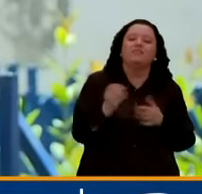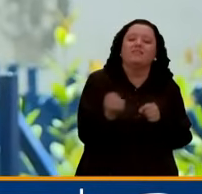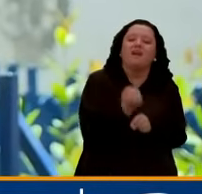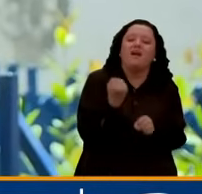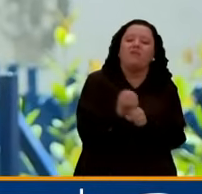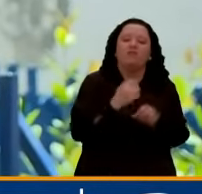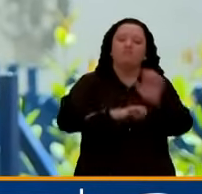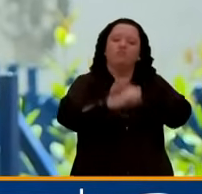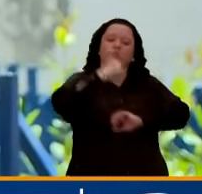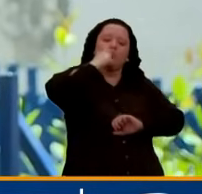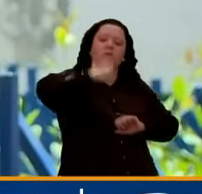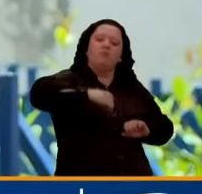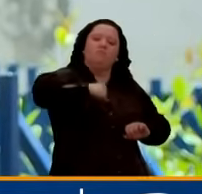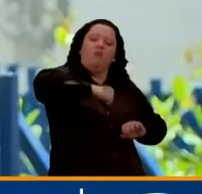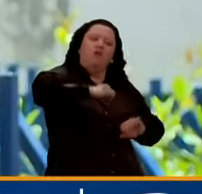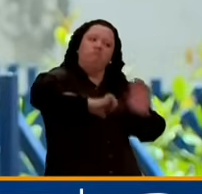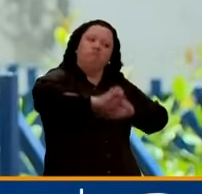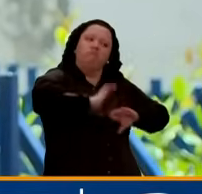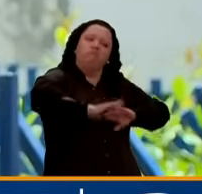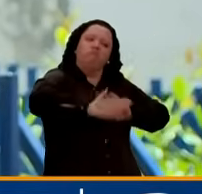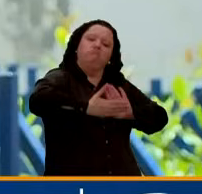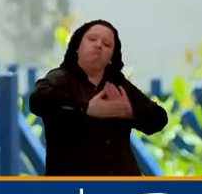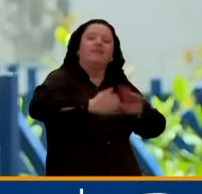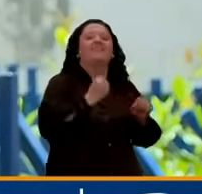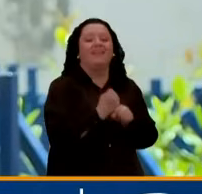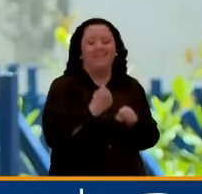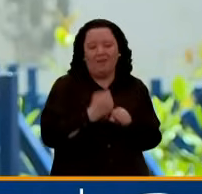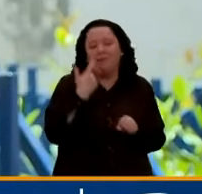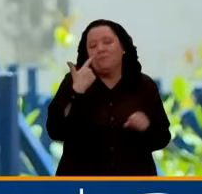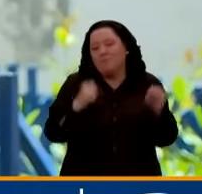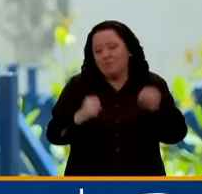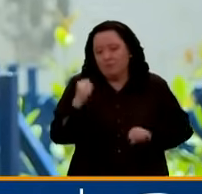de derechos humanos que ha venido realizando, y además porque en los últimos días